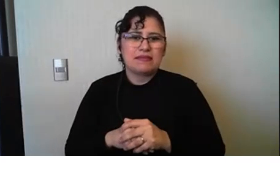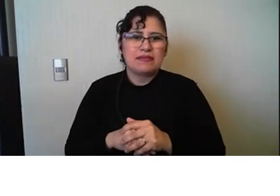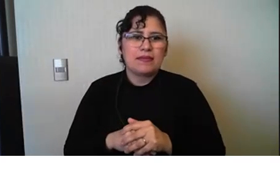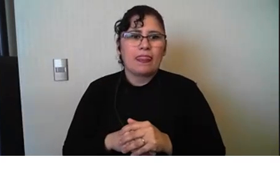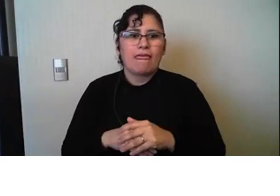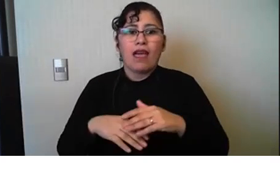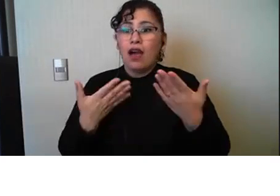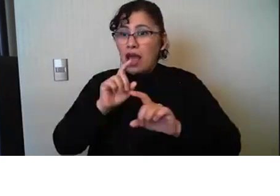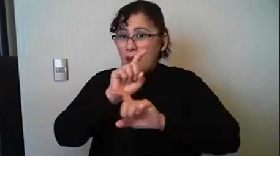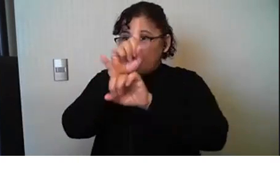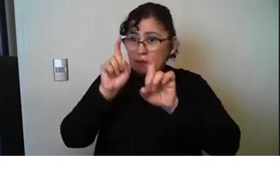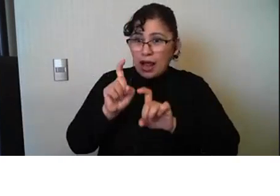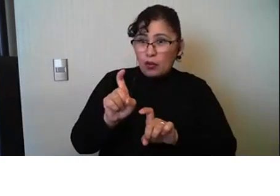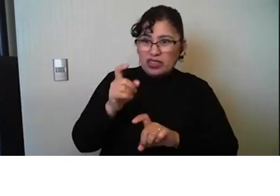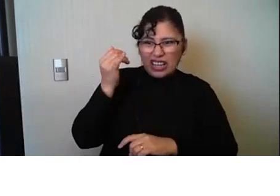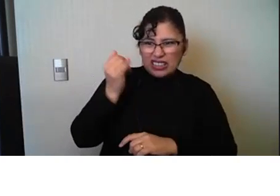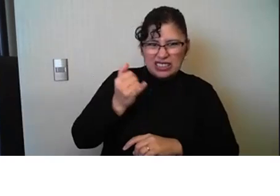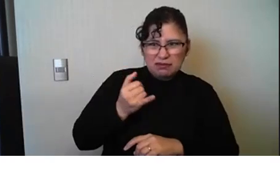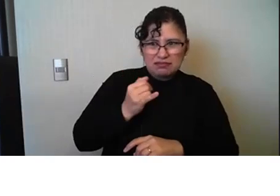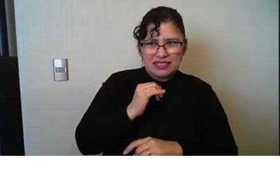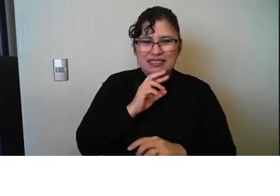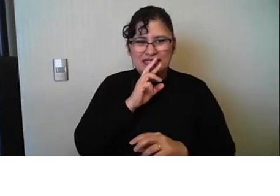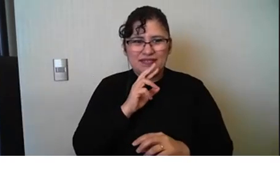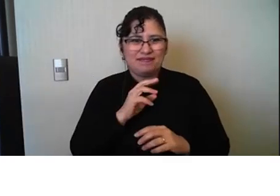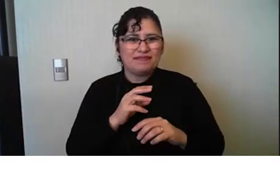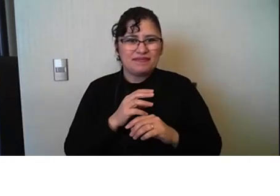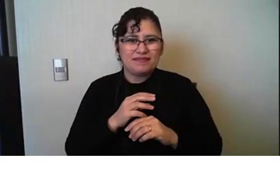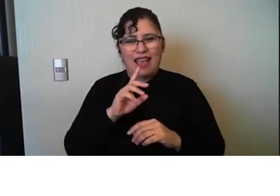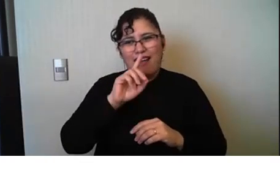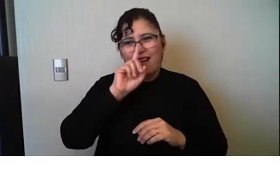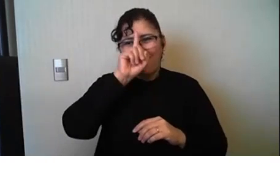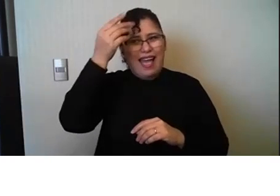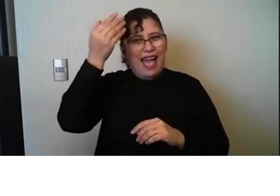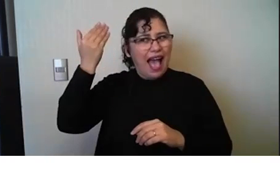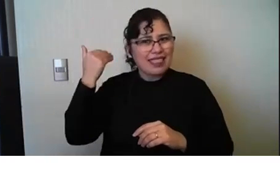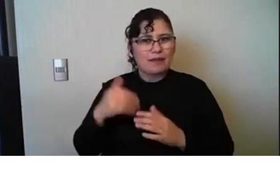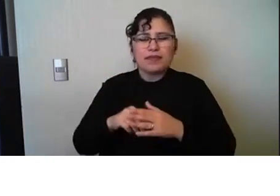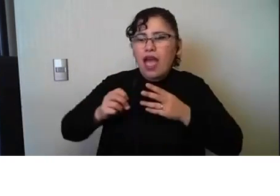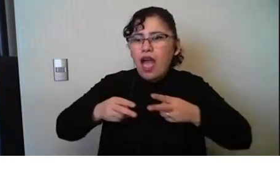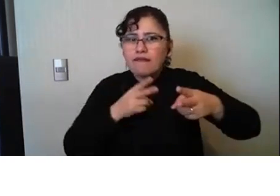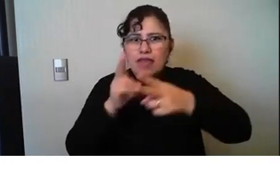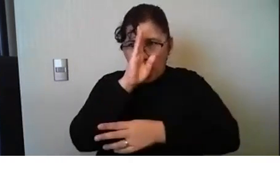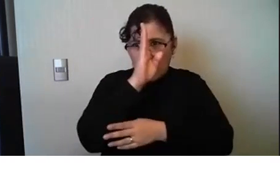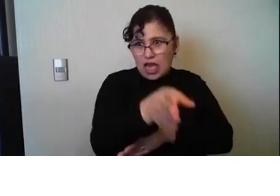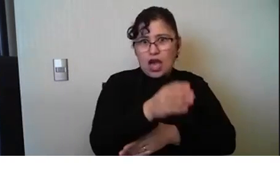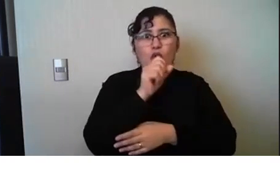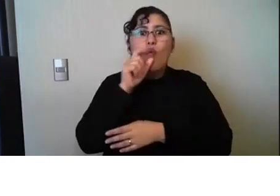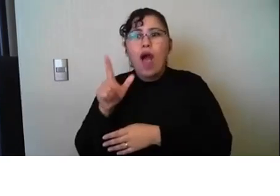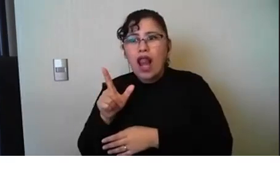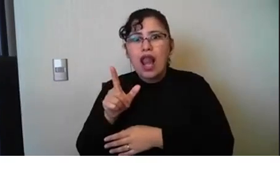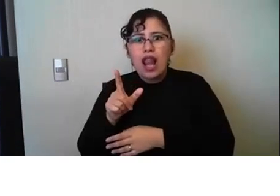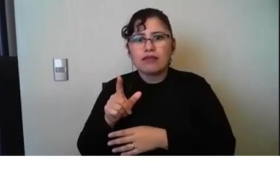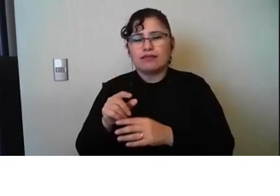Una de las preguntas que uno hacía antiguamente es, bueno, ¿cuál de las figuras representa la vía directa? Ya tenemos claro que es esta que está aquí. ¿Cuál